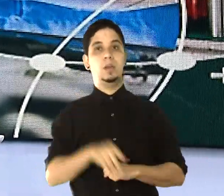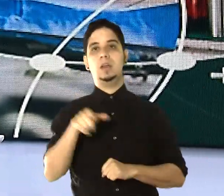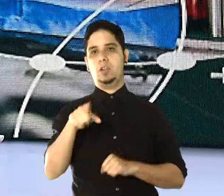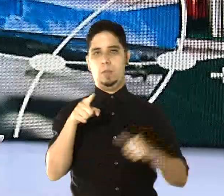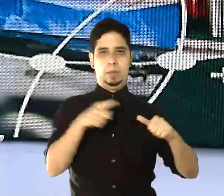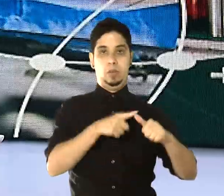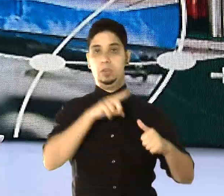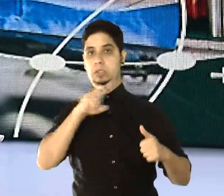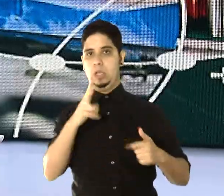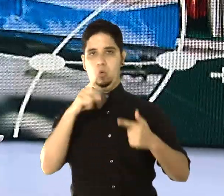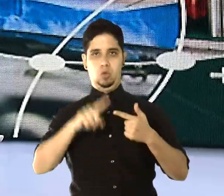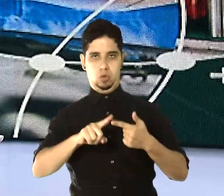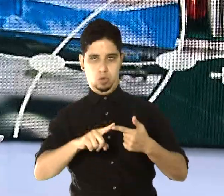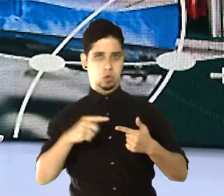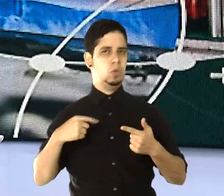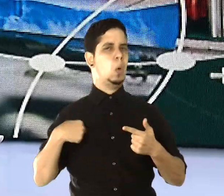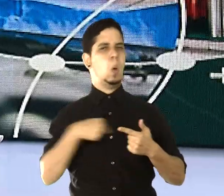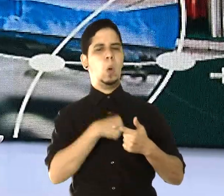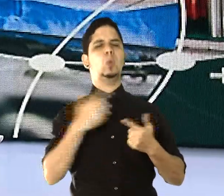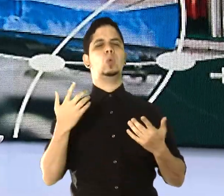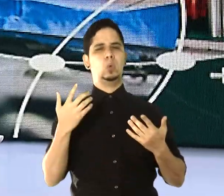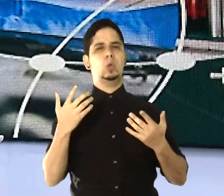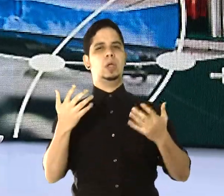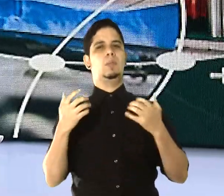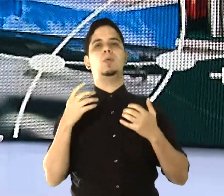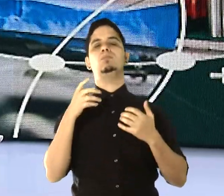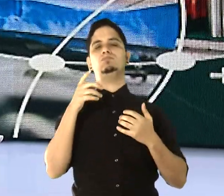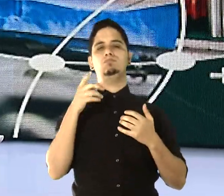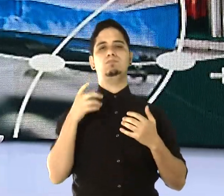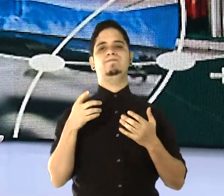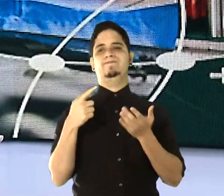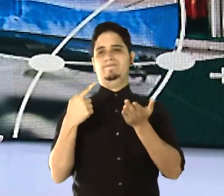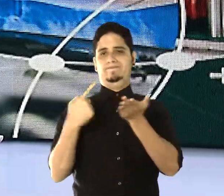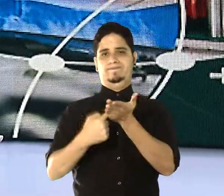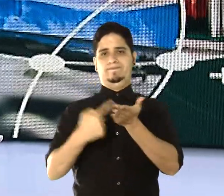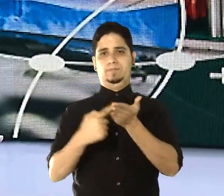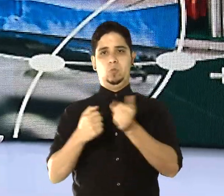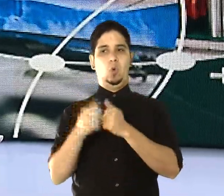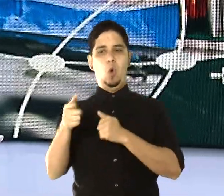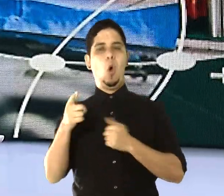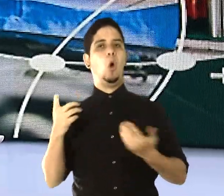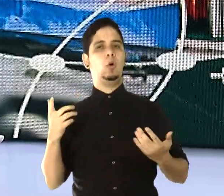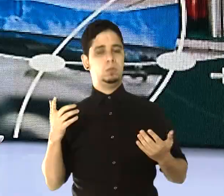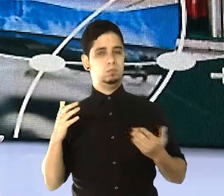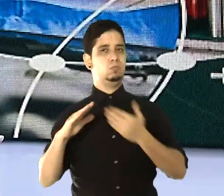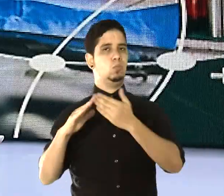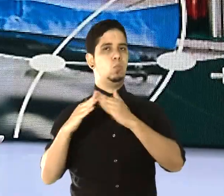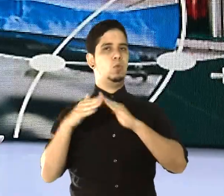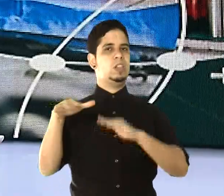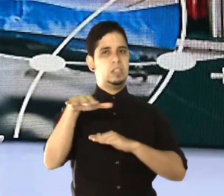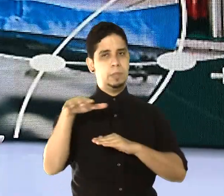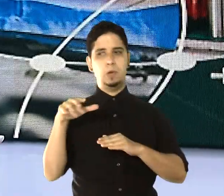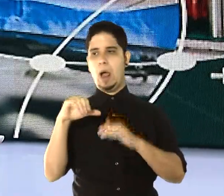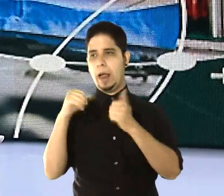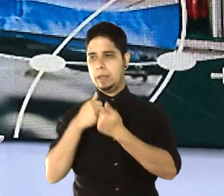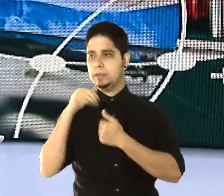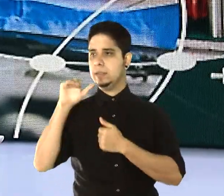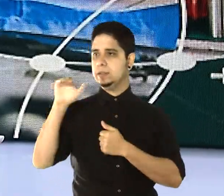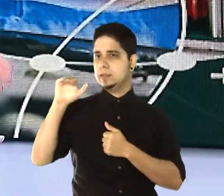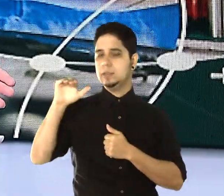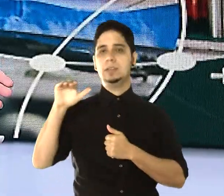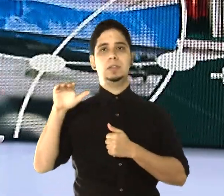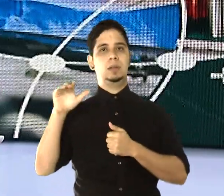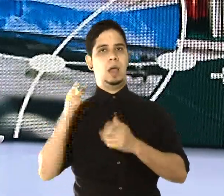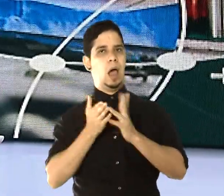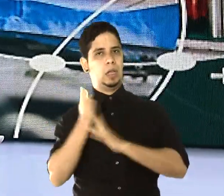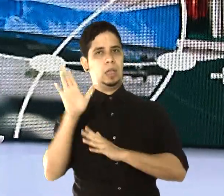Segundo, también los exhortamos a que tengan un diálogo constante con sus municipios, con el liderato municipal, con las agencias, también a través de